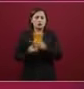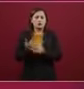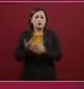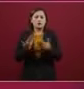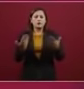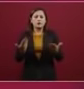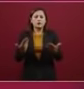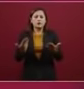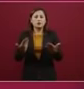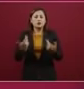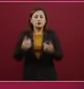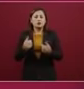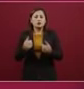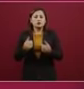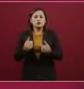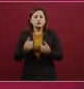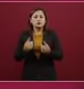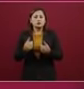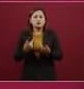no estoy totalmente